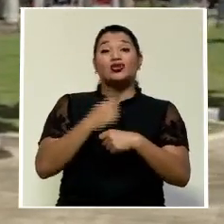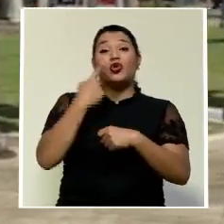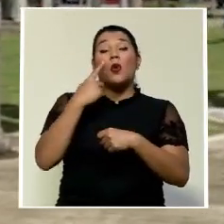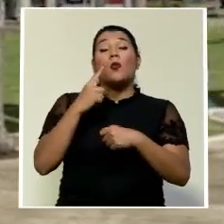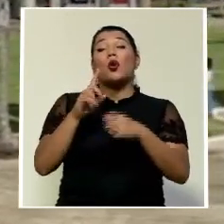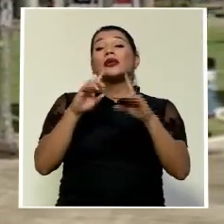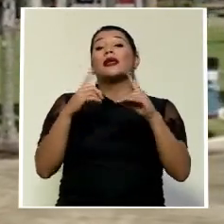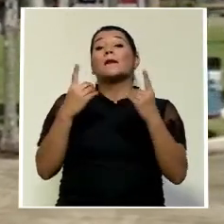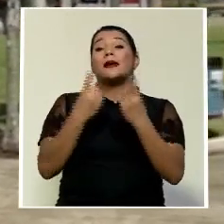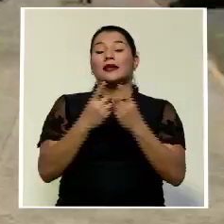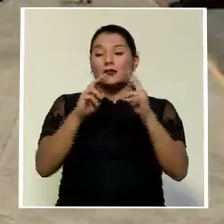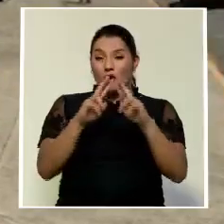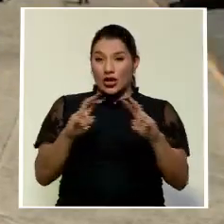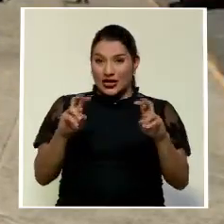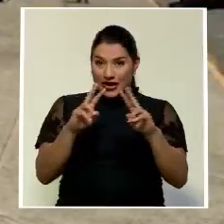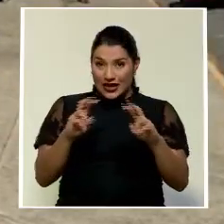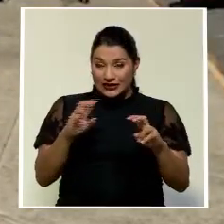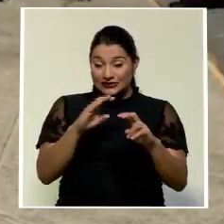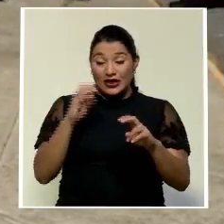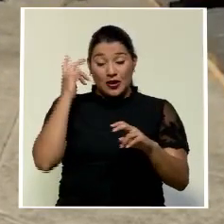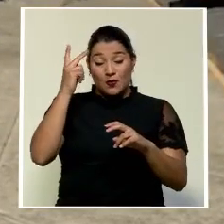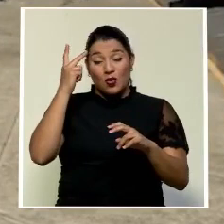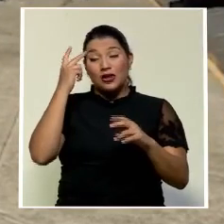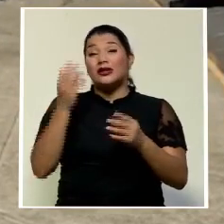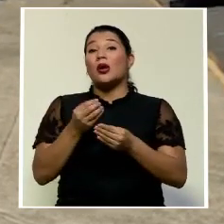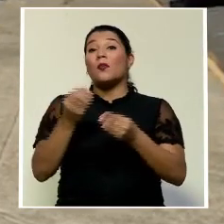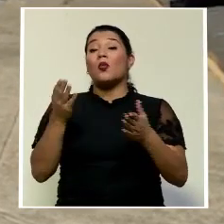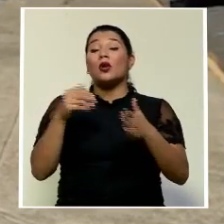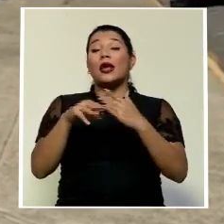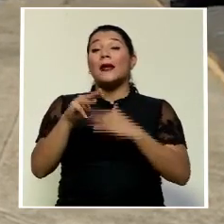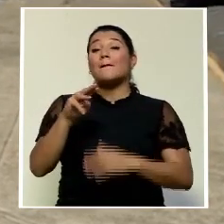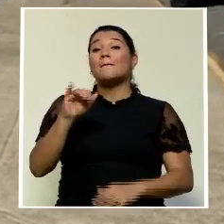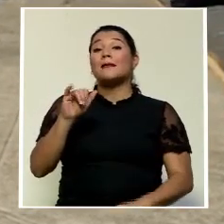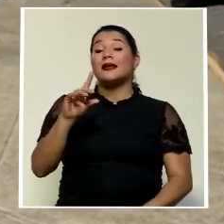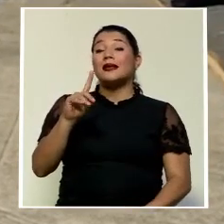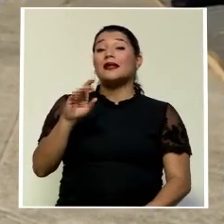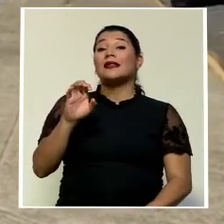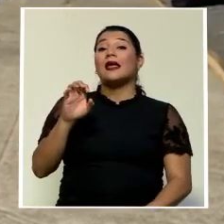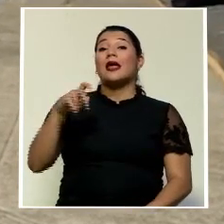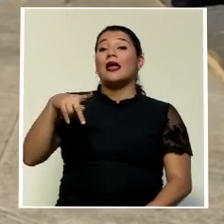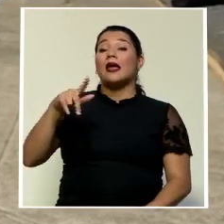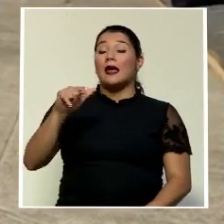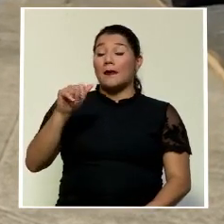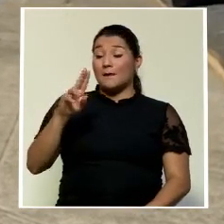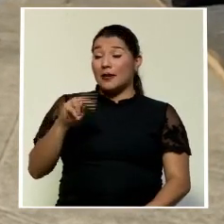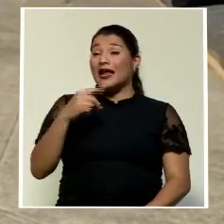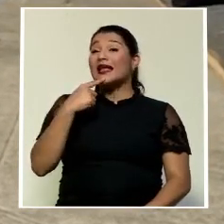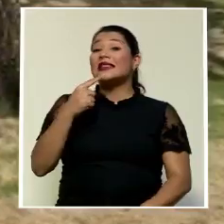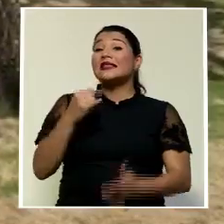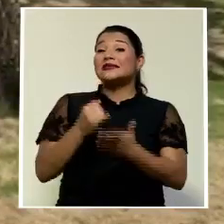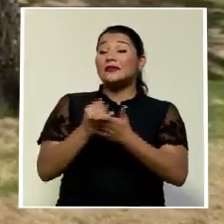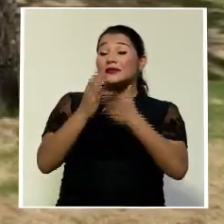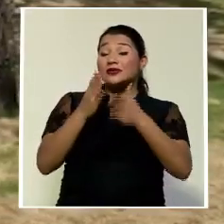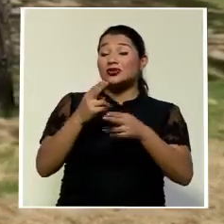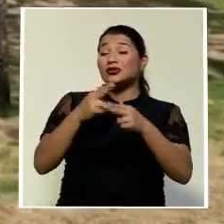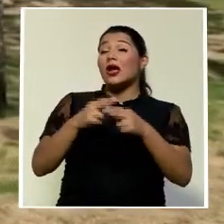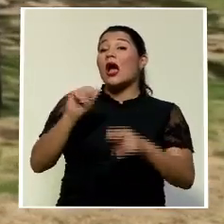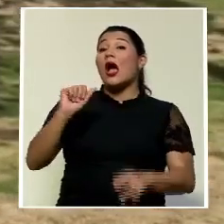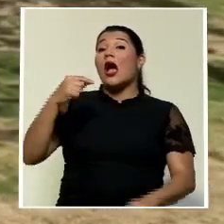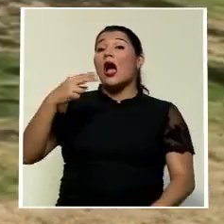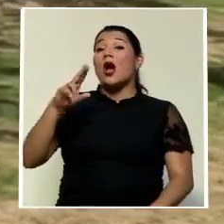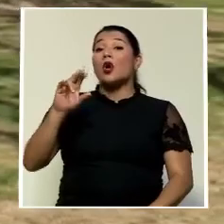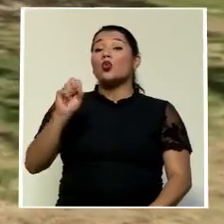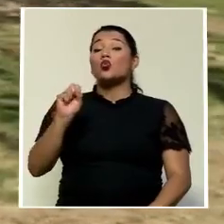de Análisis Prospectivo y Política Pública de Mideplan. Según explicó el investigador Agustín Gómez, en el caso de